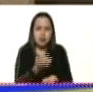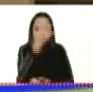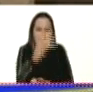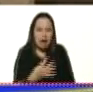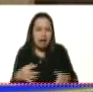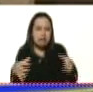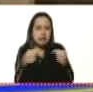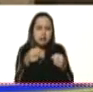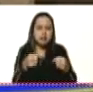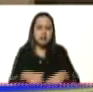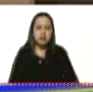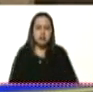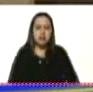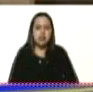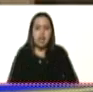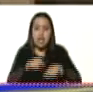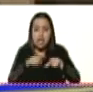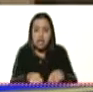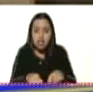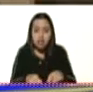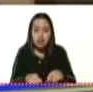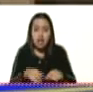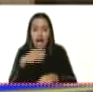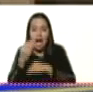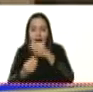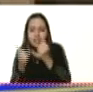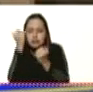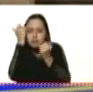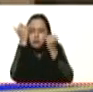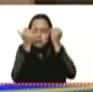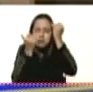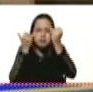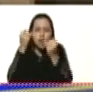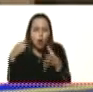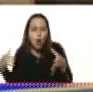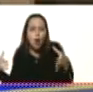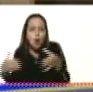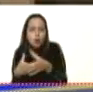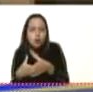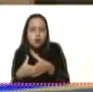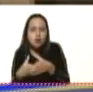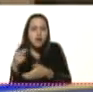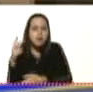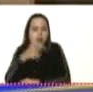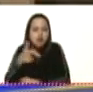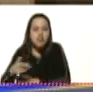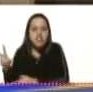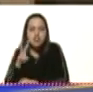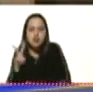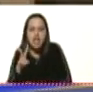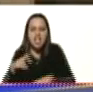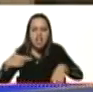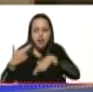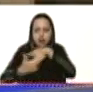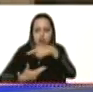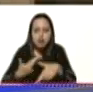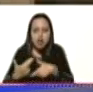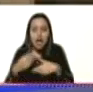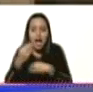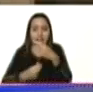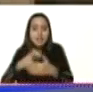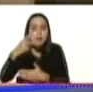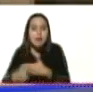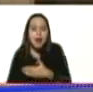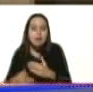y de allí planea con un grupo de venezolanos revolucionarios, planea su